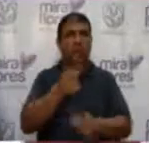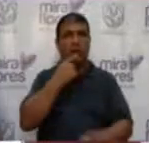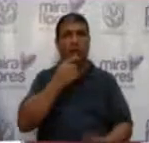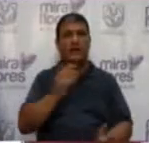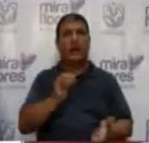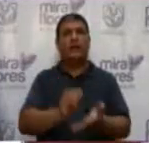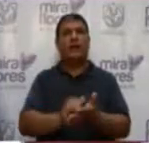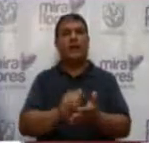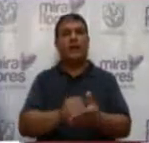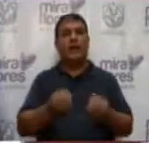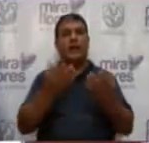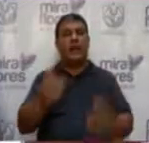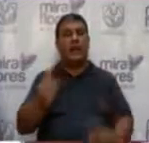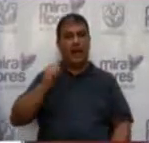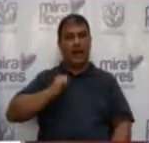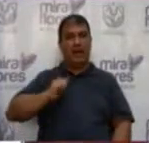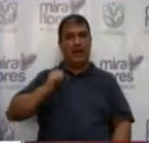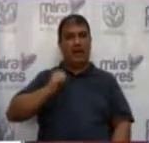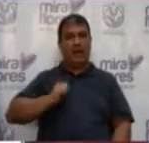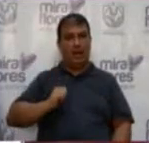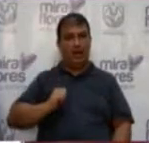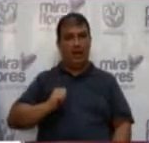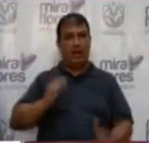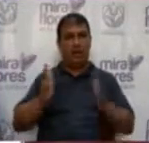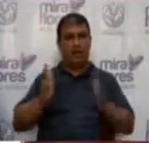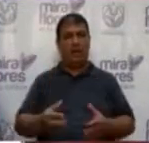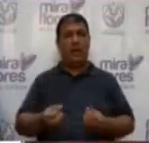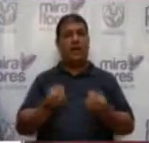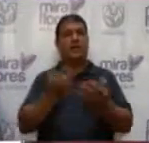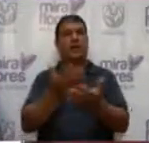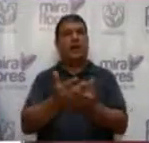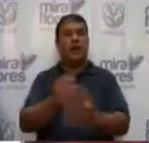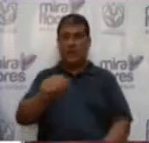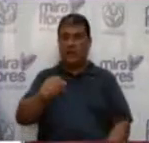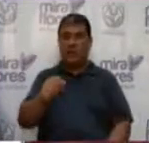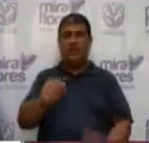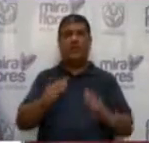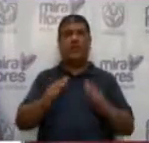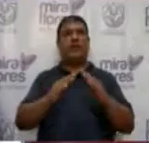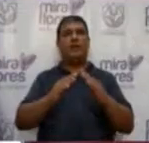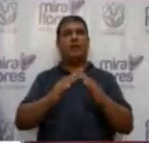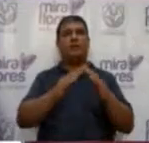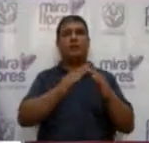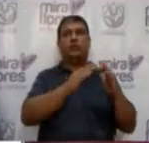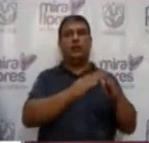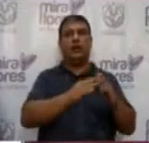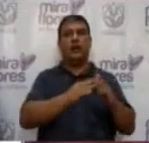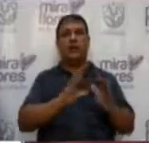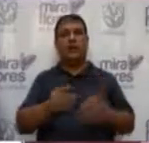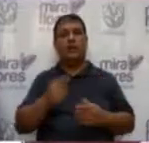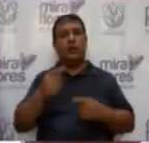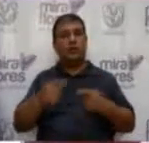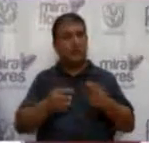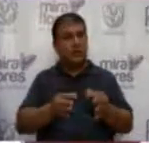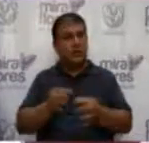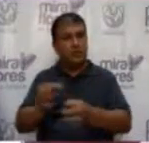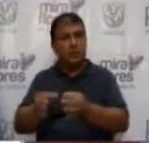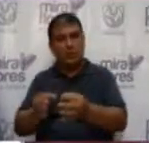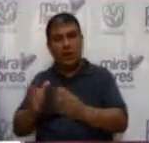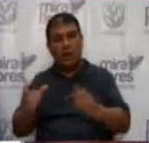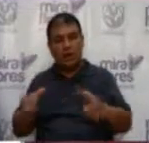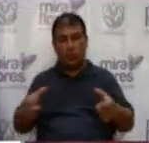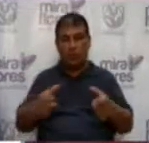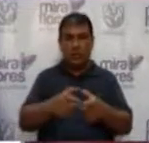que faculta al alcalde a entregar las llaves de la ciudad y después dar cuenta a las personas, a los miembros del